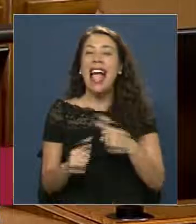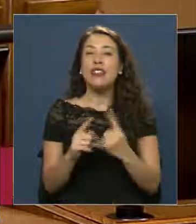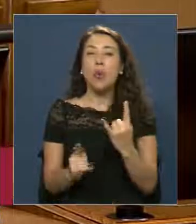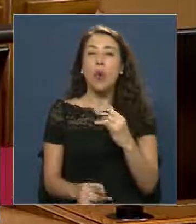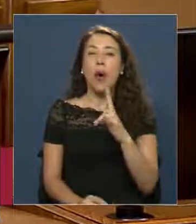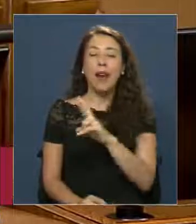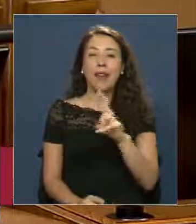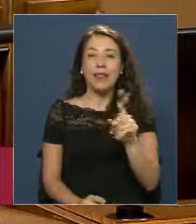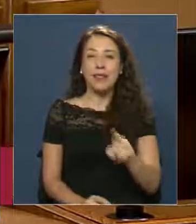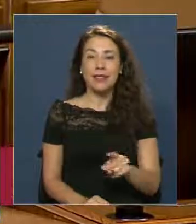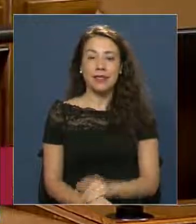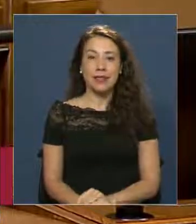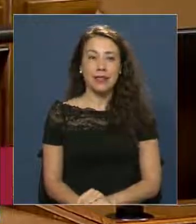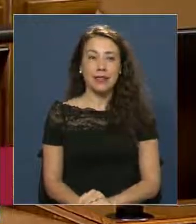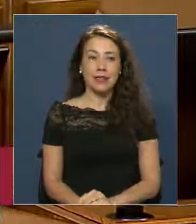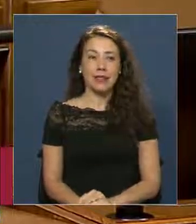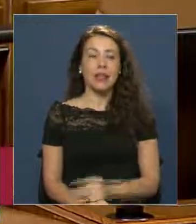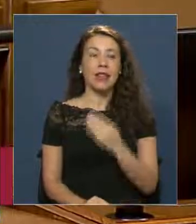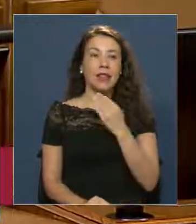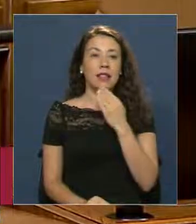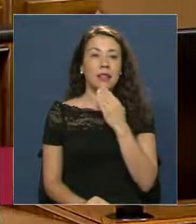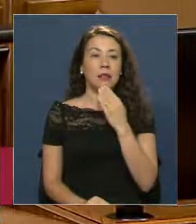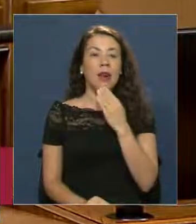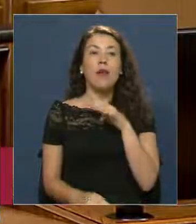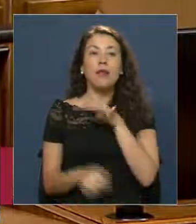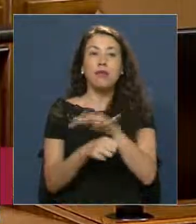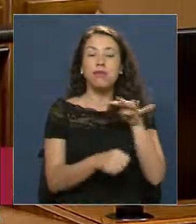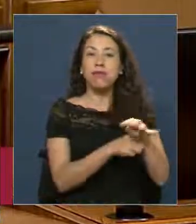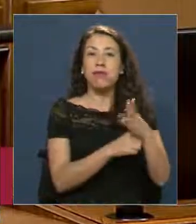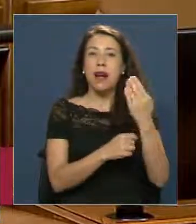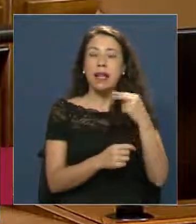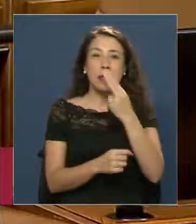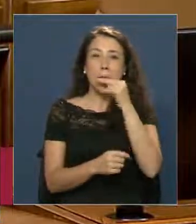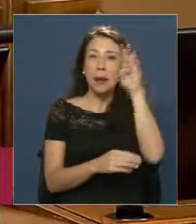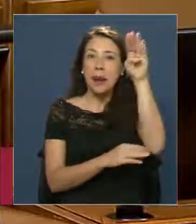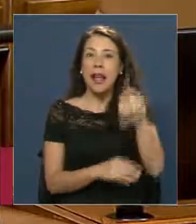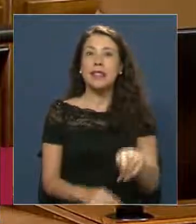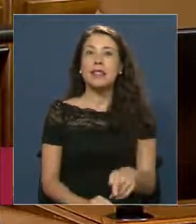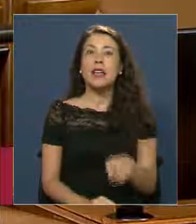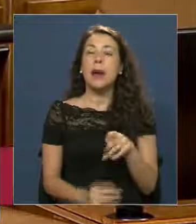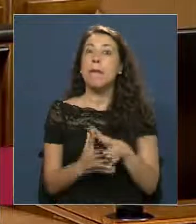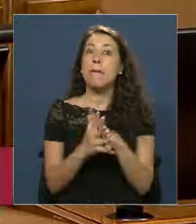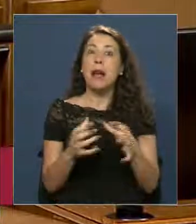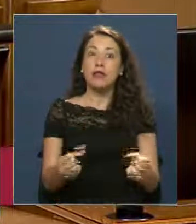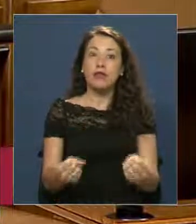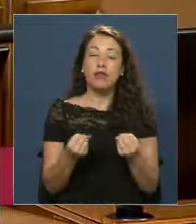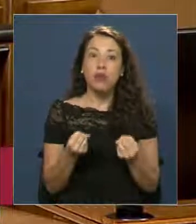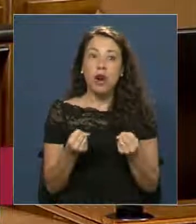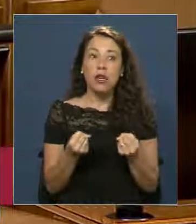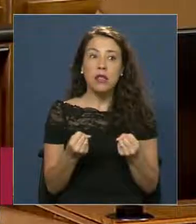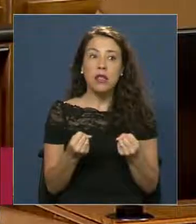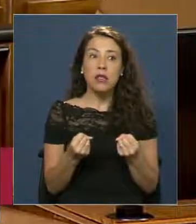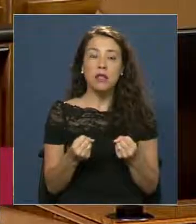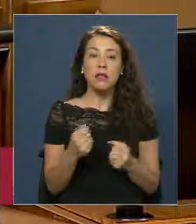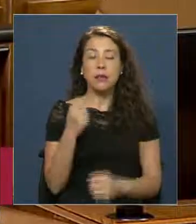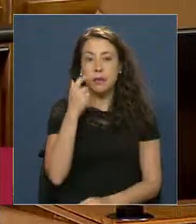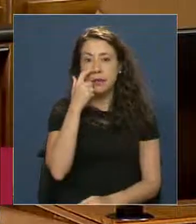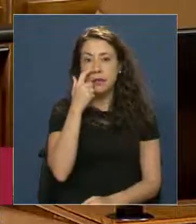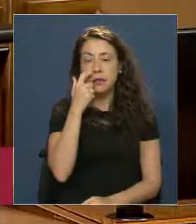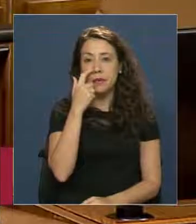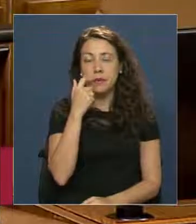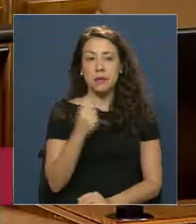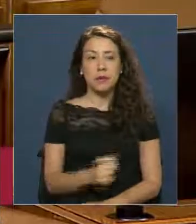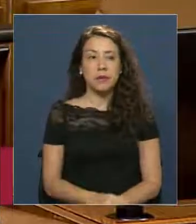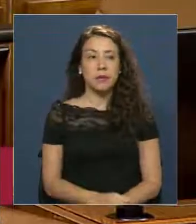que probablemente junto con el genocidio nazi fueron de los más grandes genocidios en la historia de la